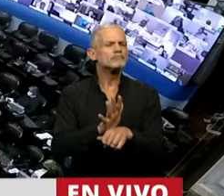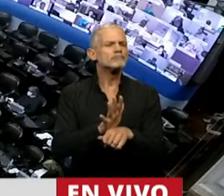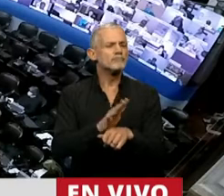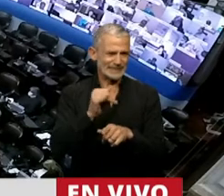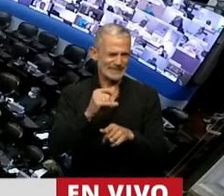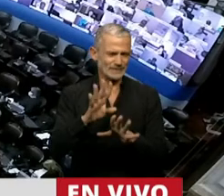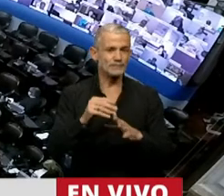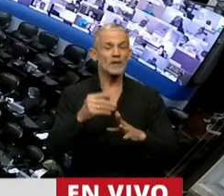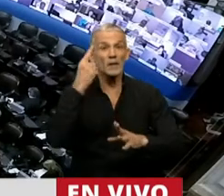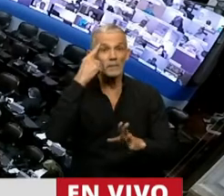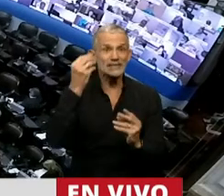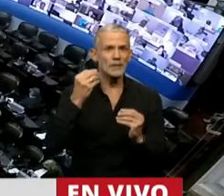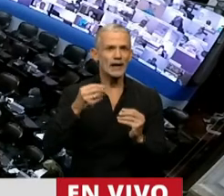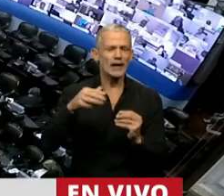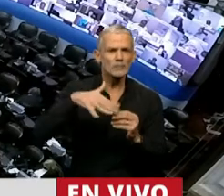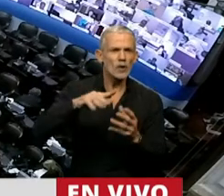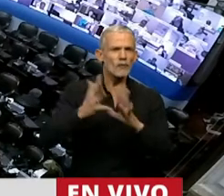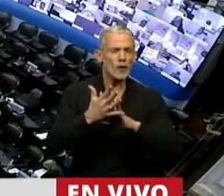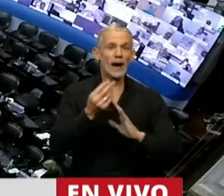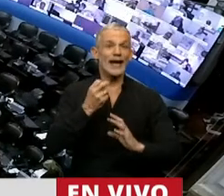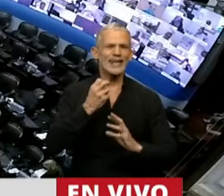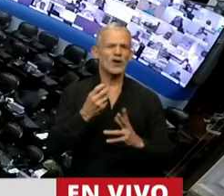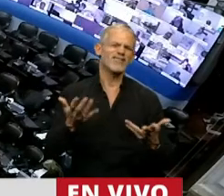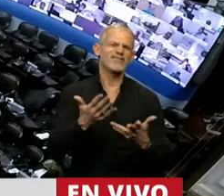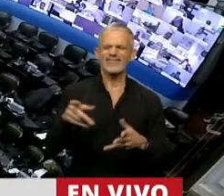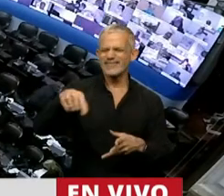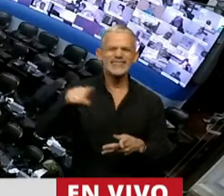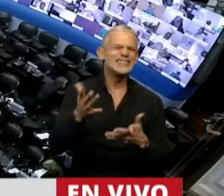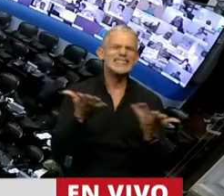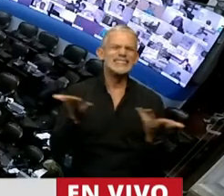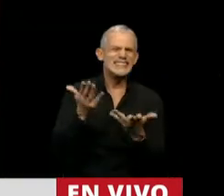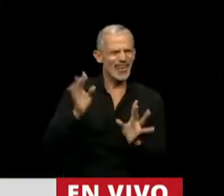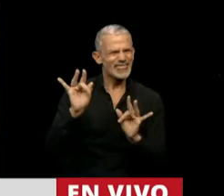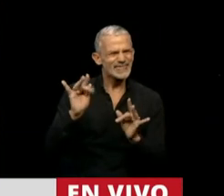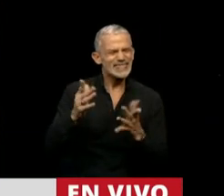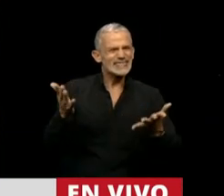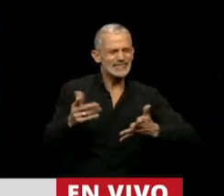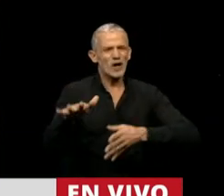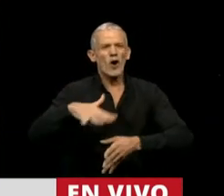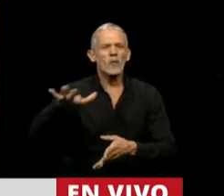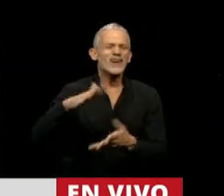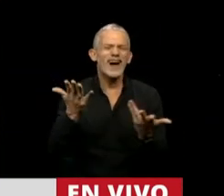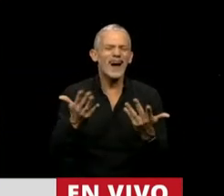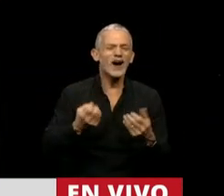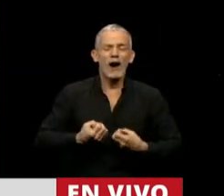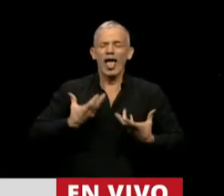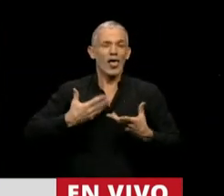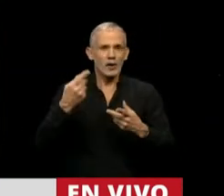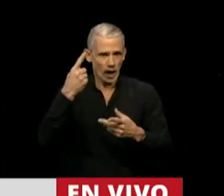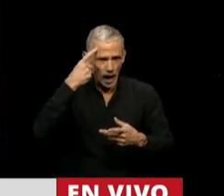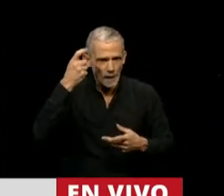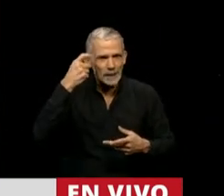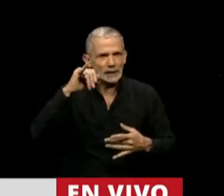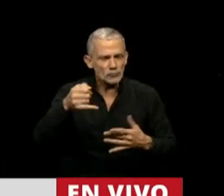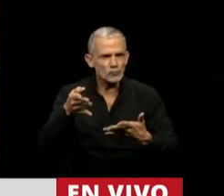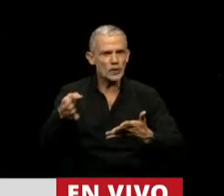Sí. Se pensaba que la utilización de métodos electrónicos iba a significar que las comunidades no se puedan expresar. Aprendieron a hacerlo.